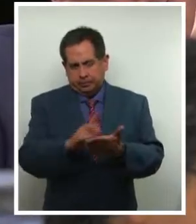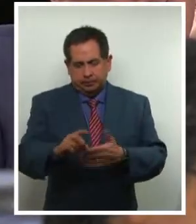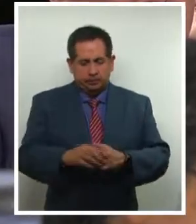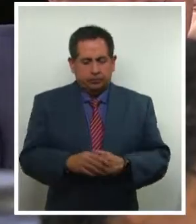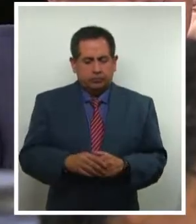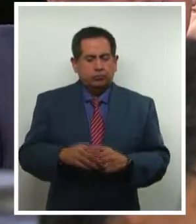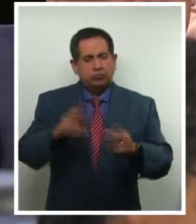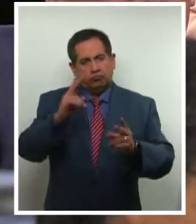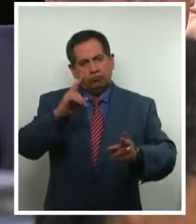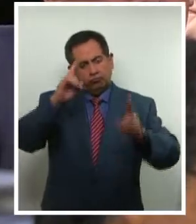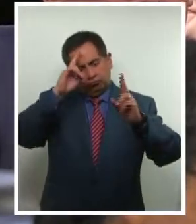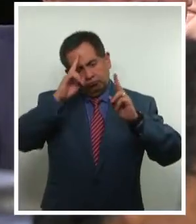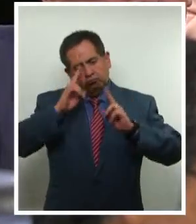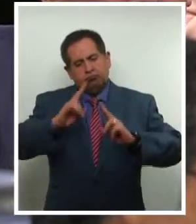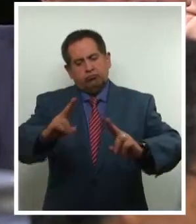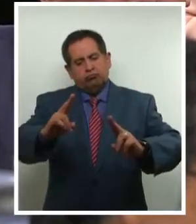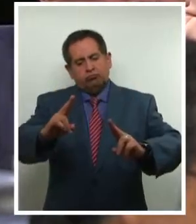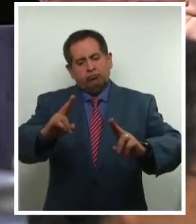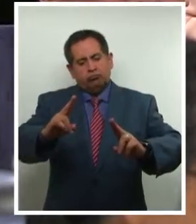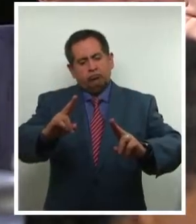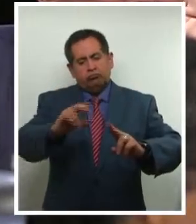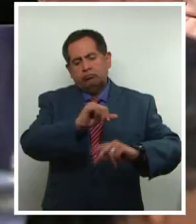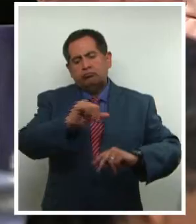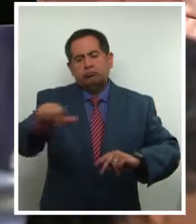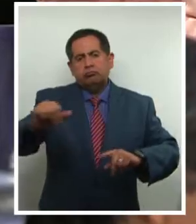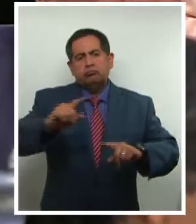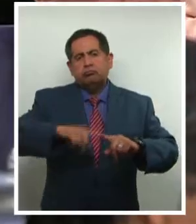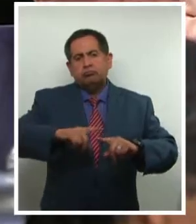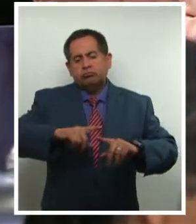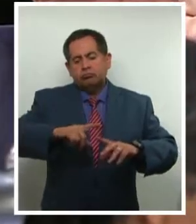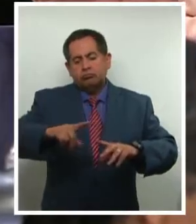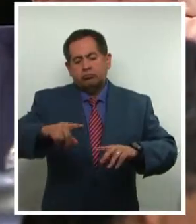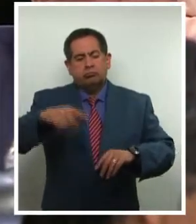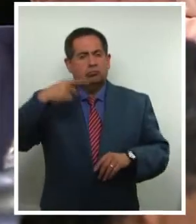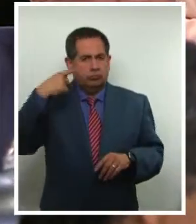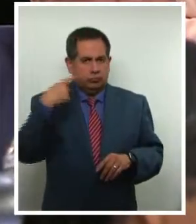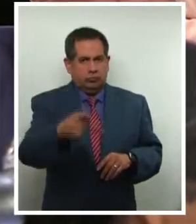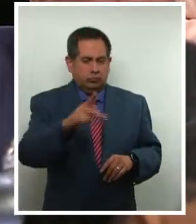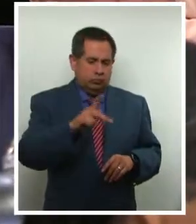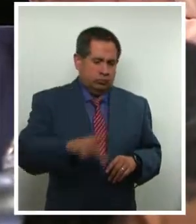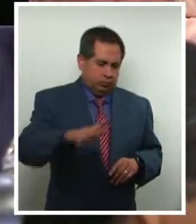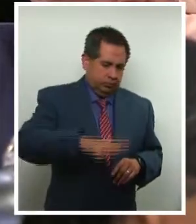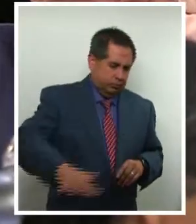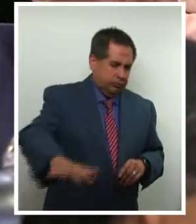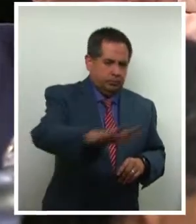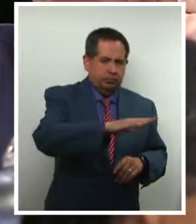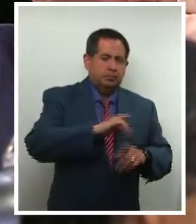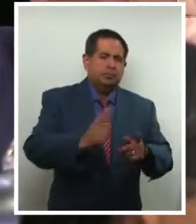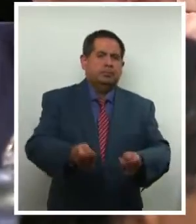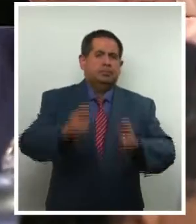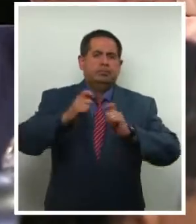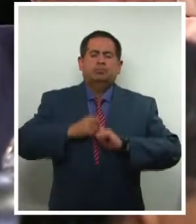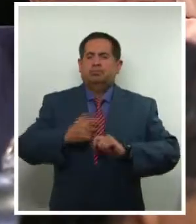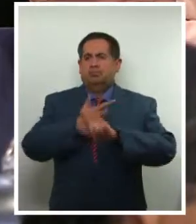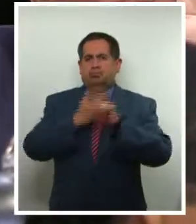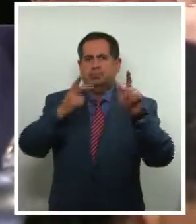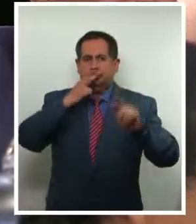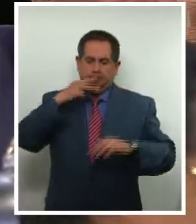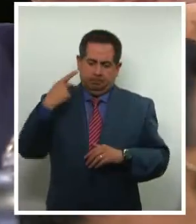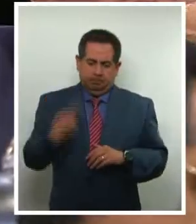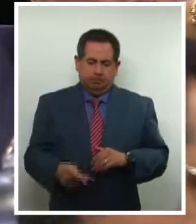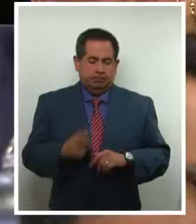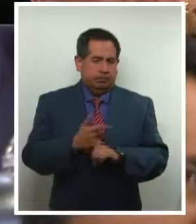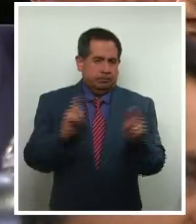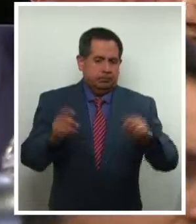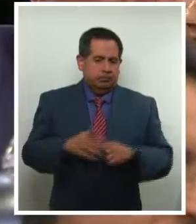en homenaje a su pueblo y a los hombres que nos dieron patria. Es decir,